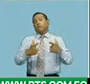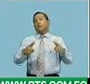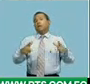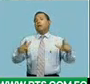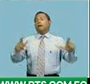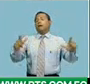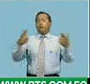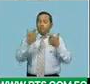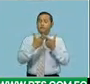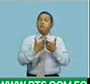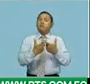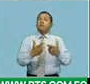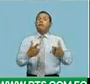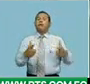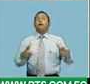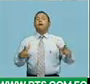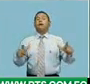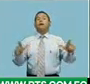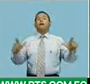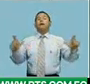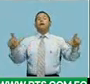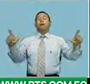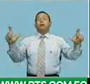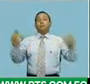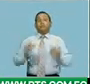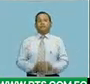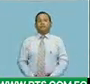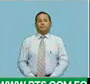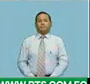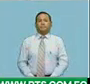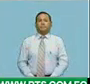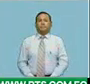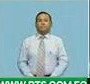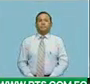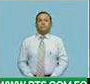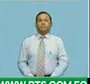Informó Jorge Escobar.